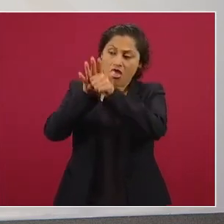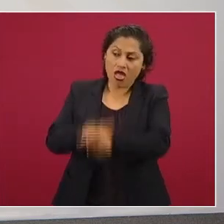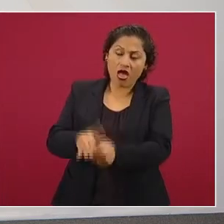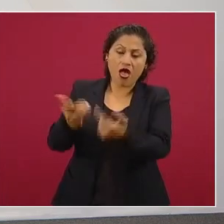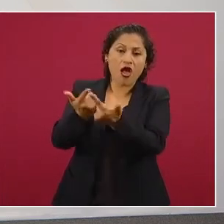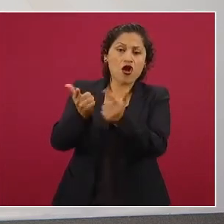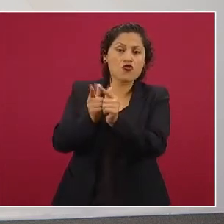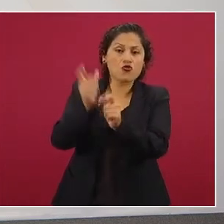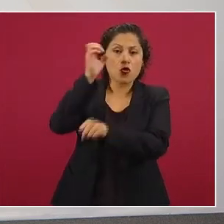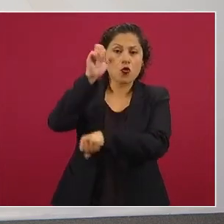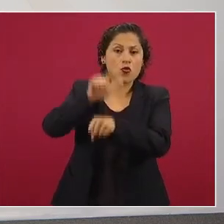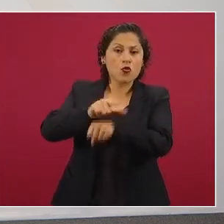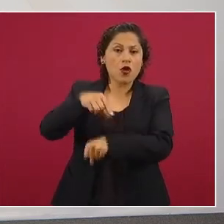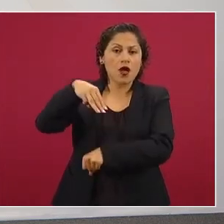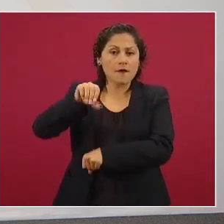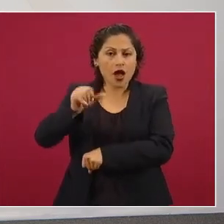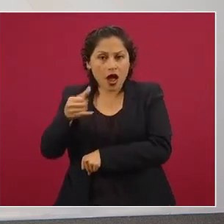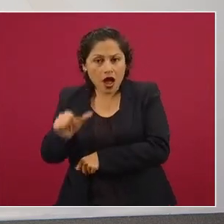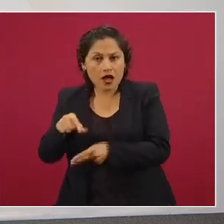Blanquet,